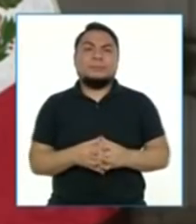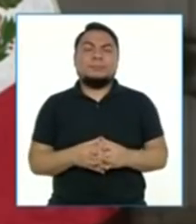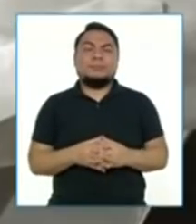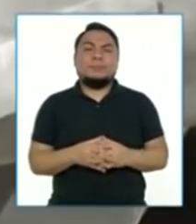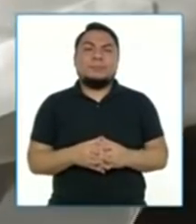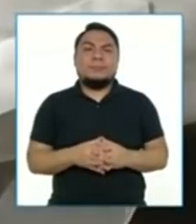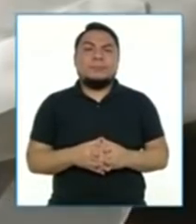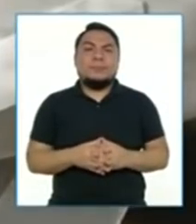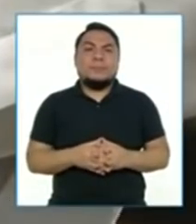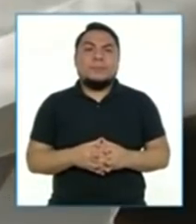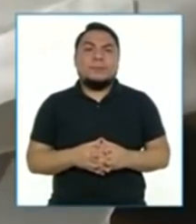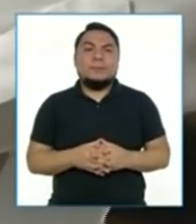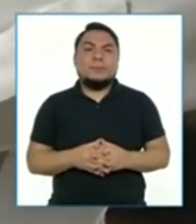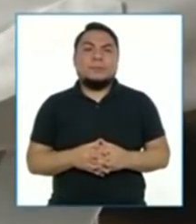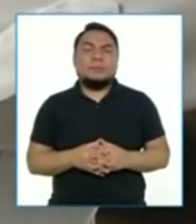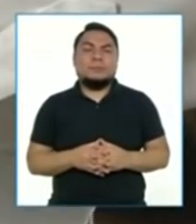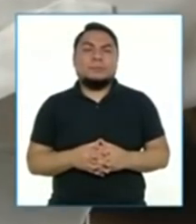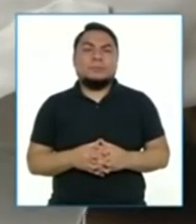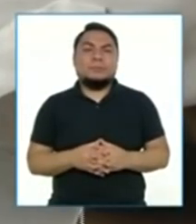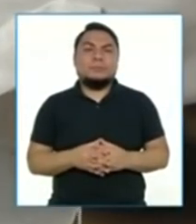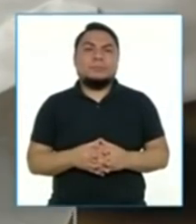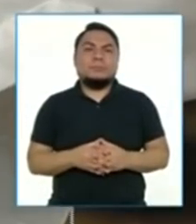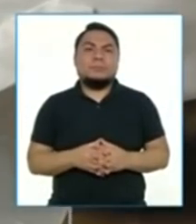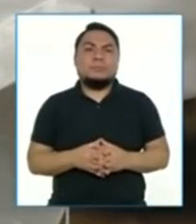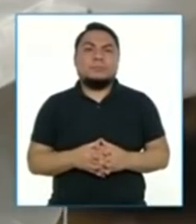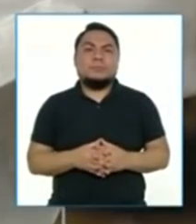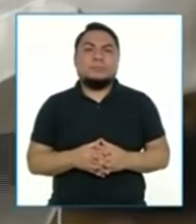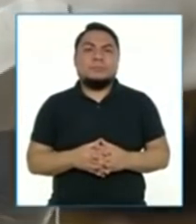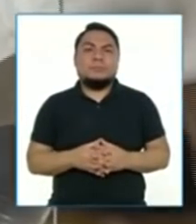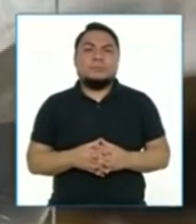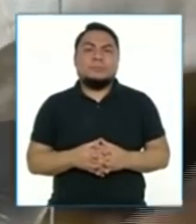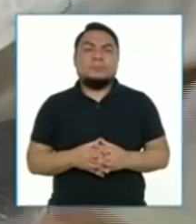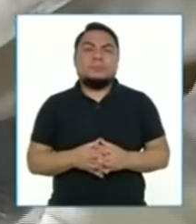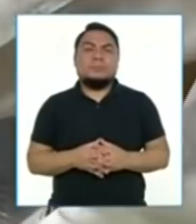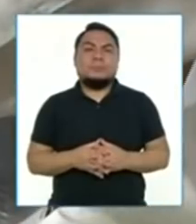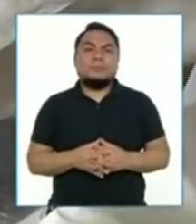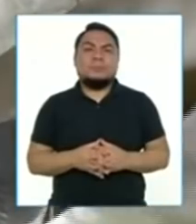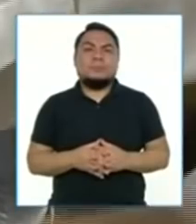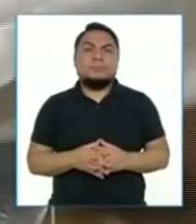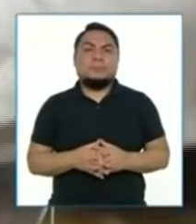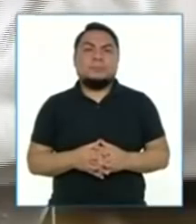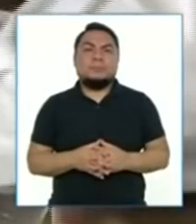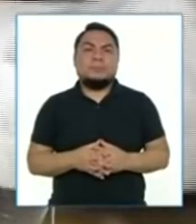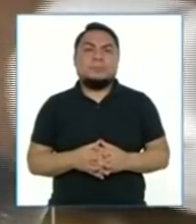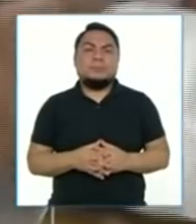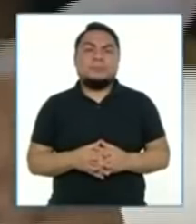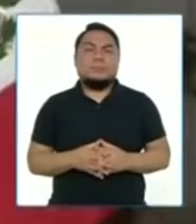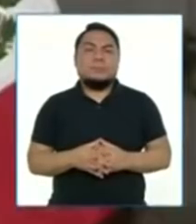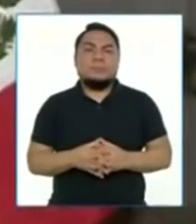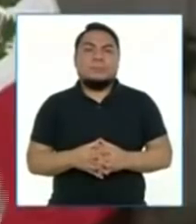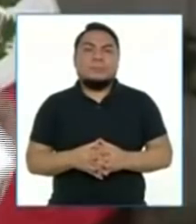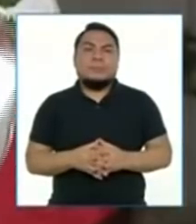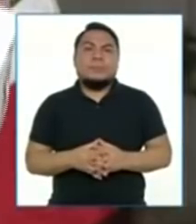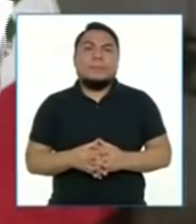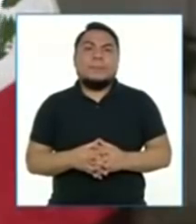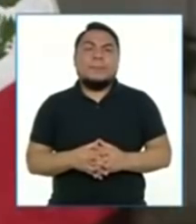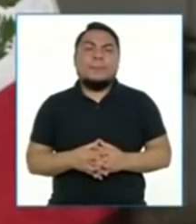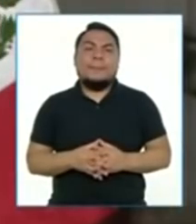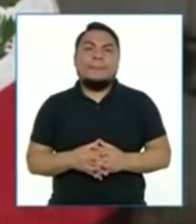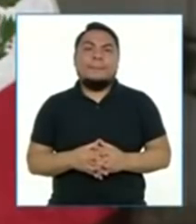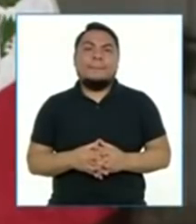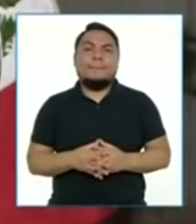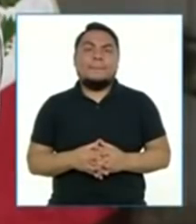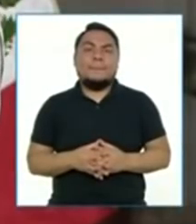que digamos pueda mover los reflectores faciales yo no sé si eventualmente van a venir más ajustes en el